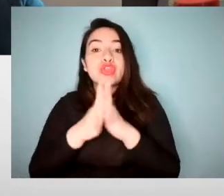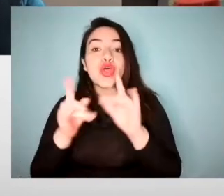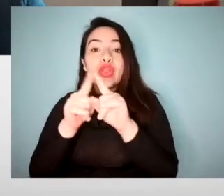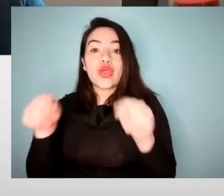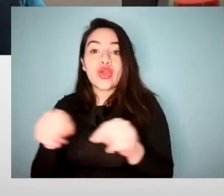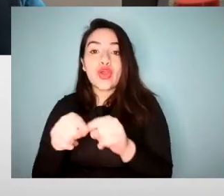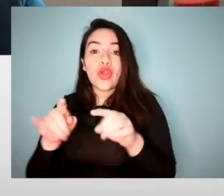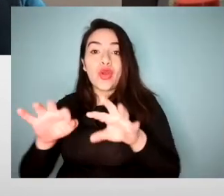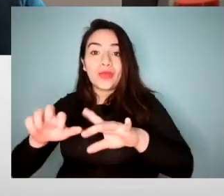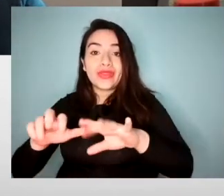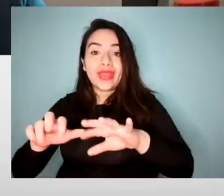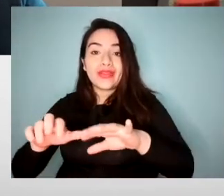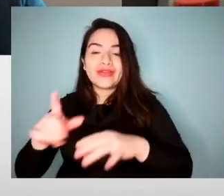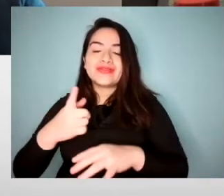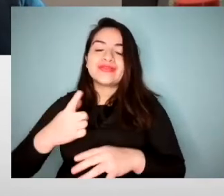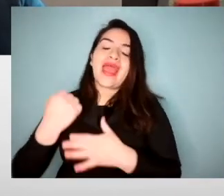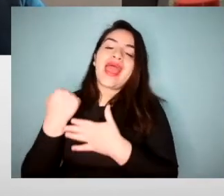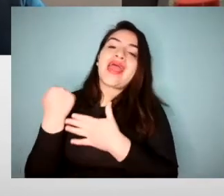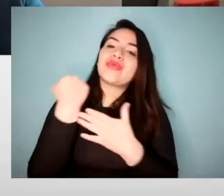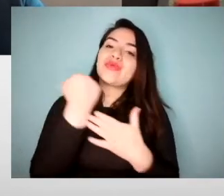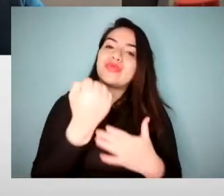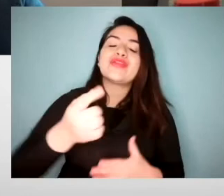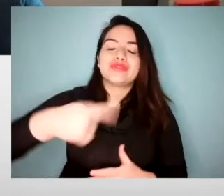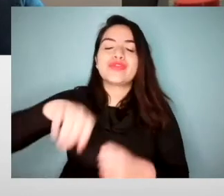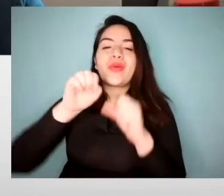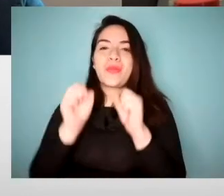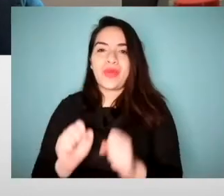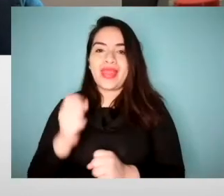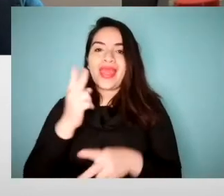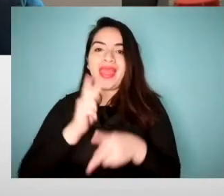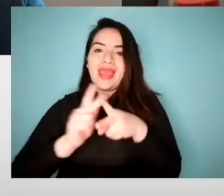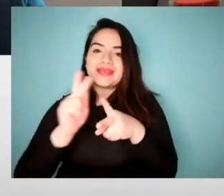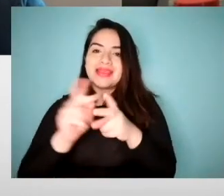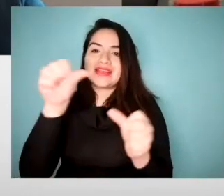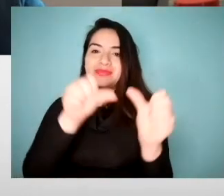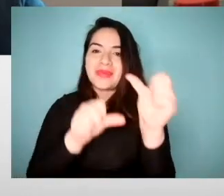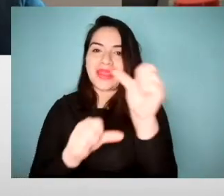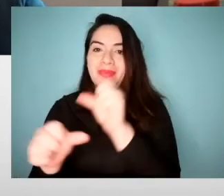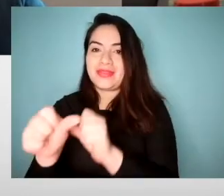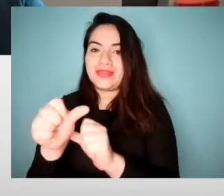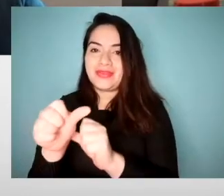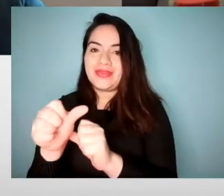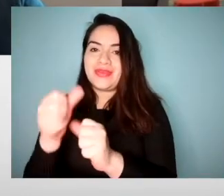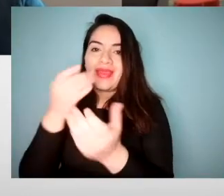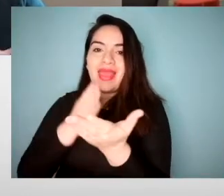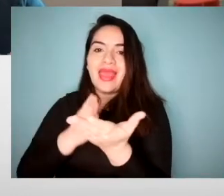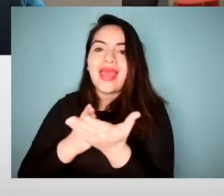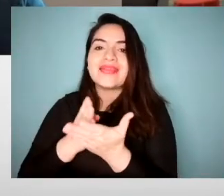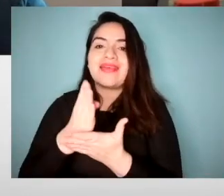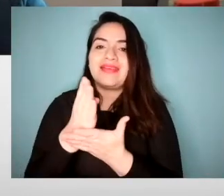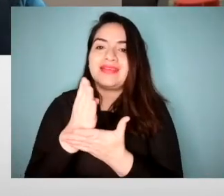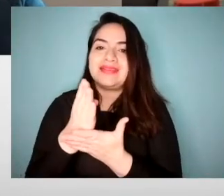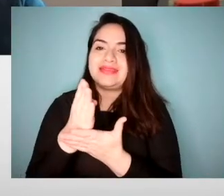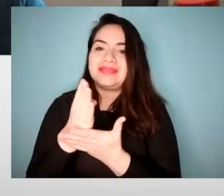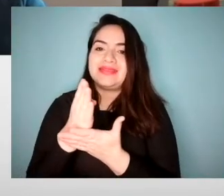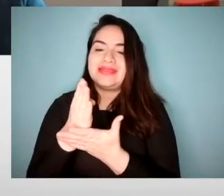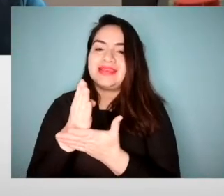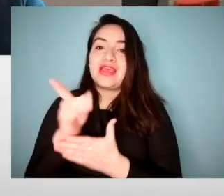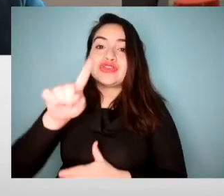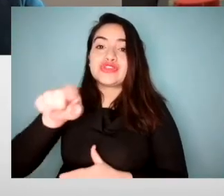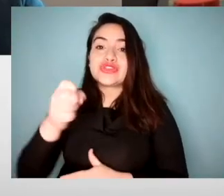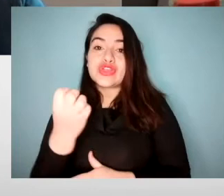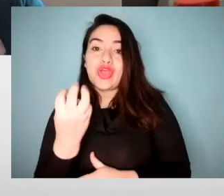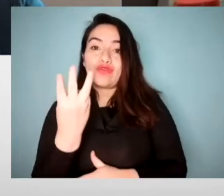hoy en día, podemos hacer esos experimentos a través de software que nos permiten